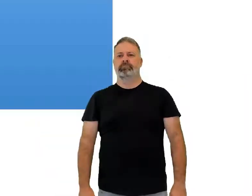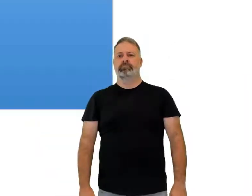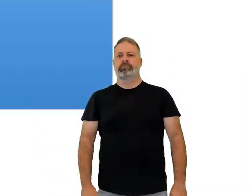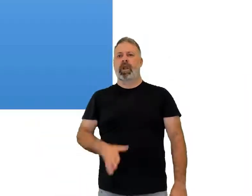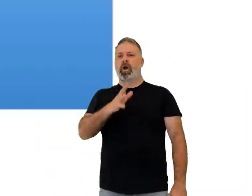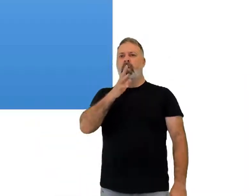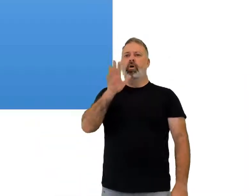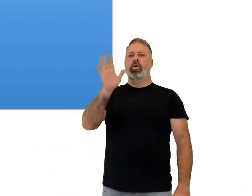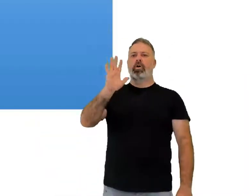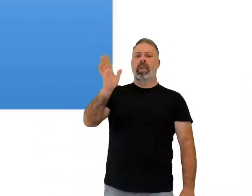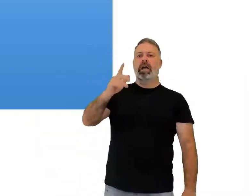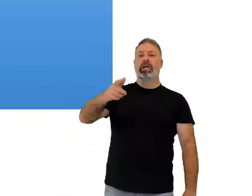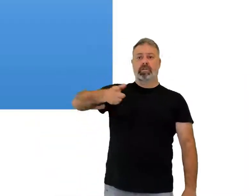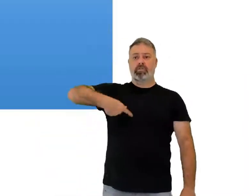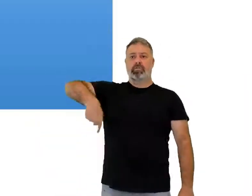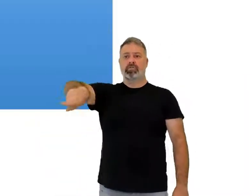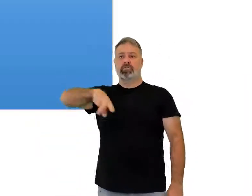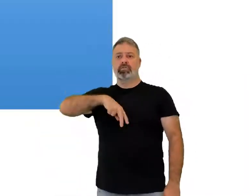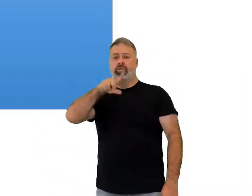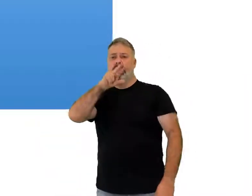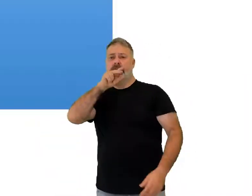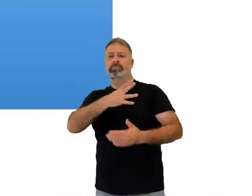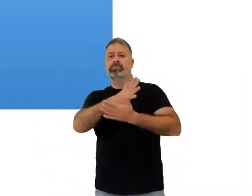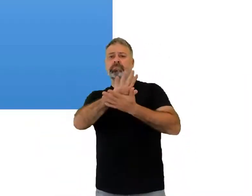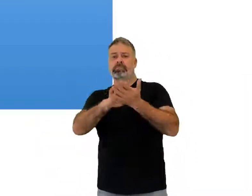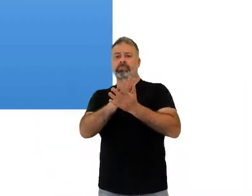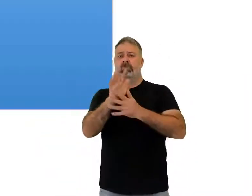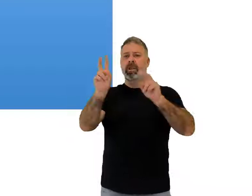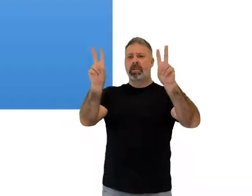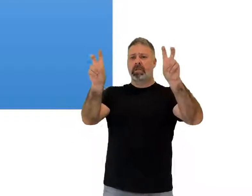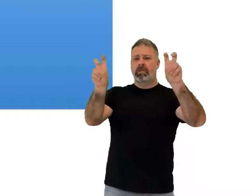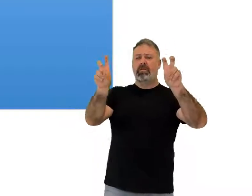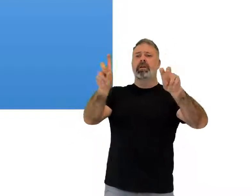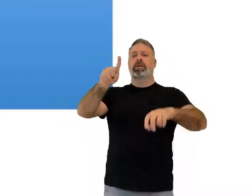Vamos a hablar sobre cultura y sociedad,